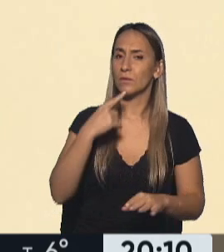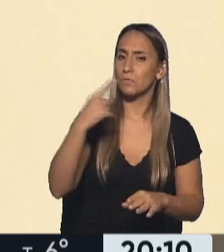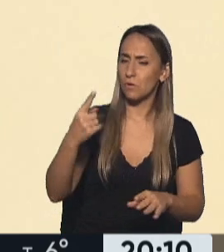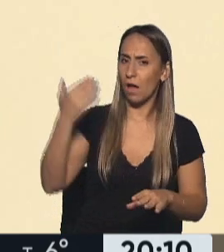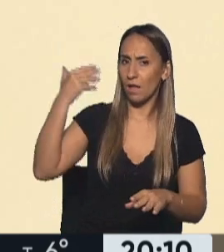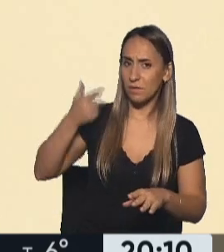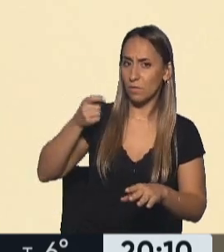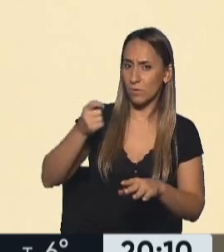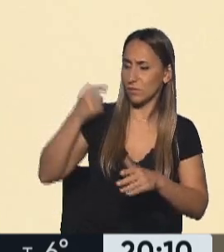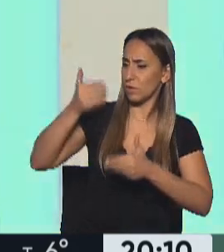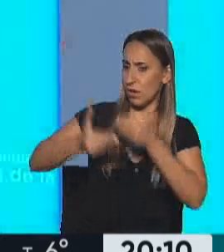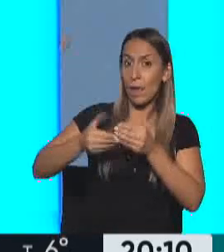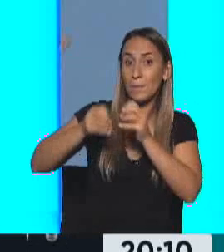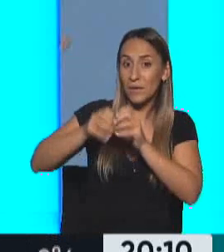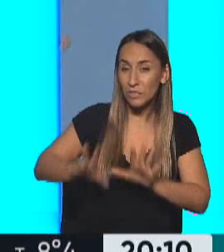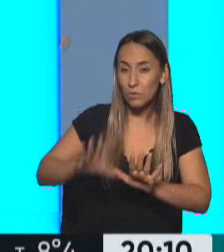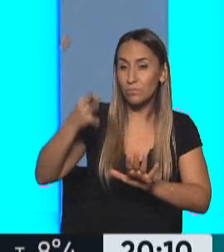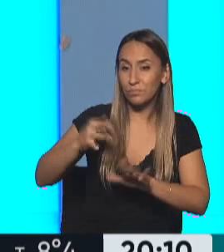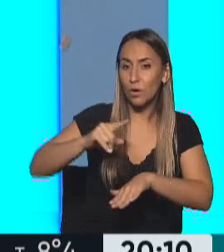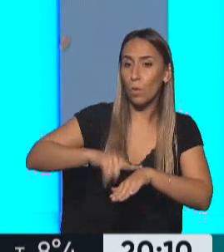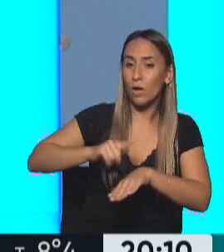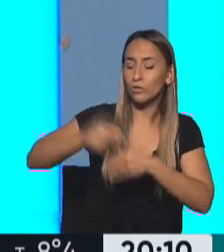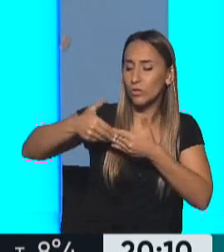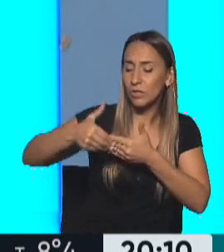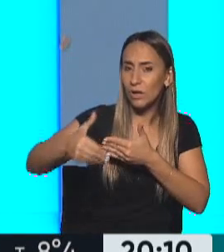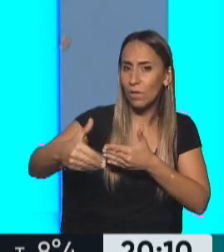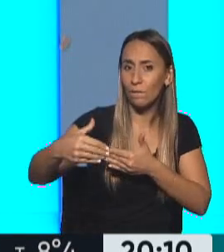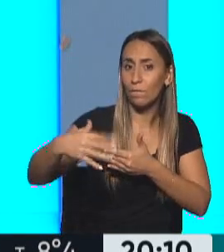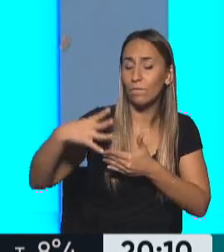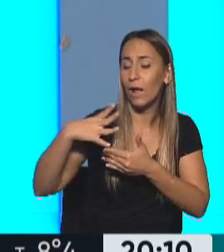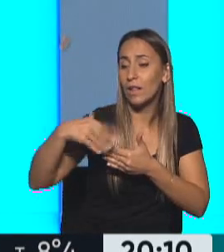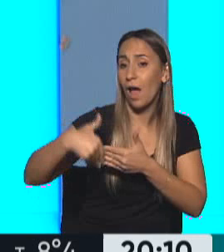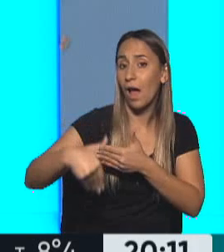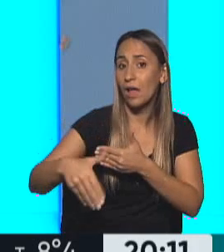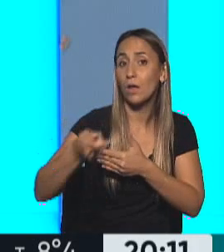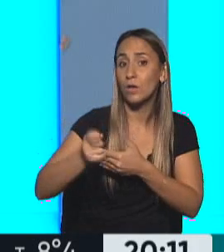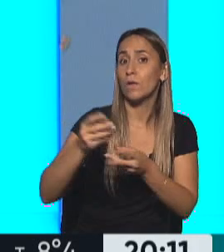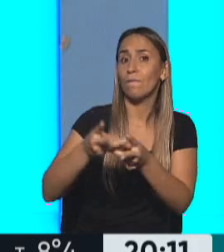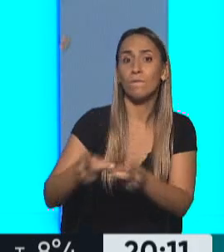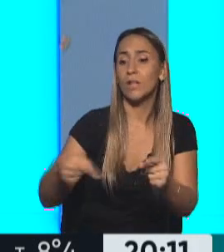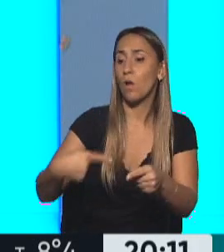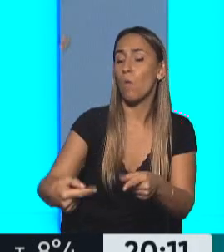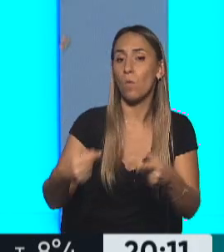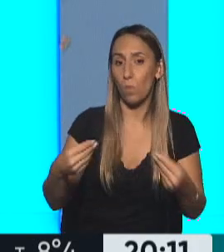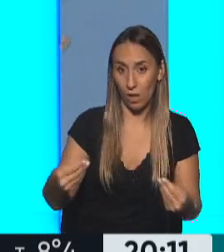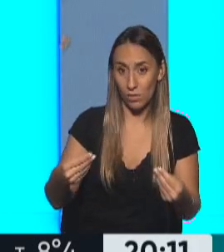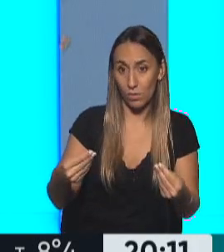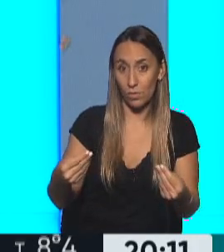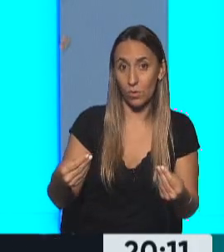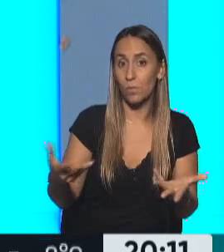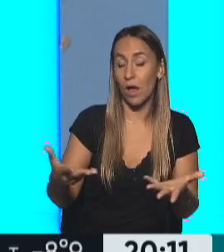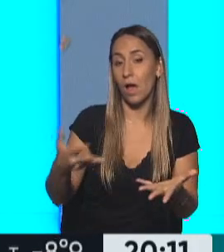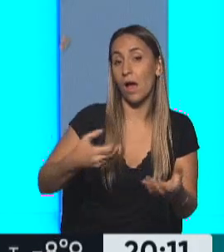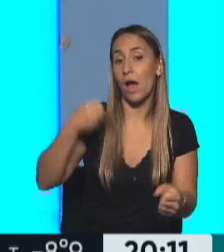había iniciado. ¿Cuánto tiempo se supone que queda para finalizar con este juicio, para que finalmente se llegue a